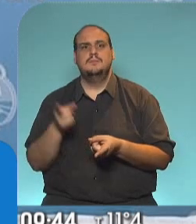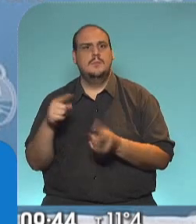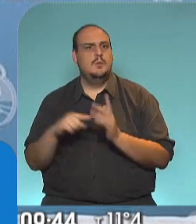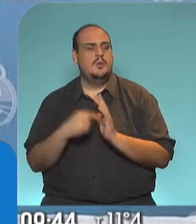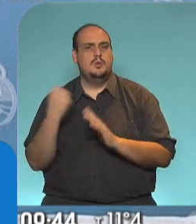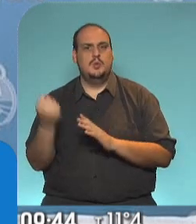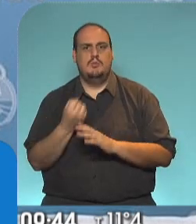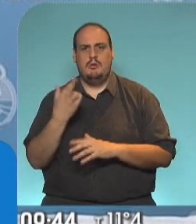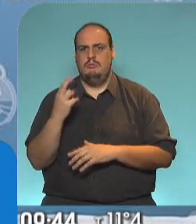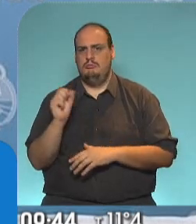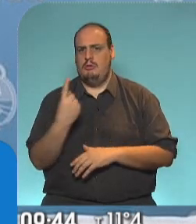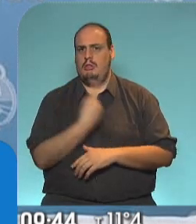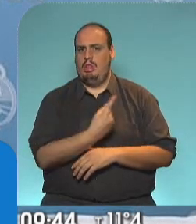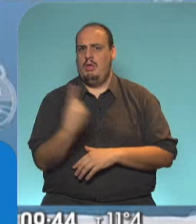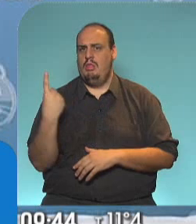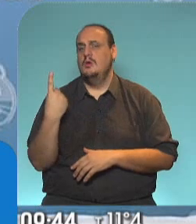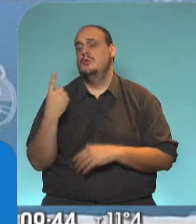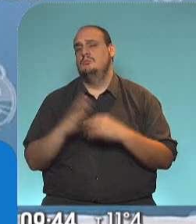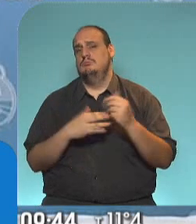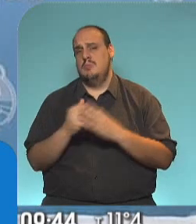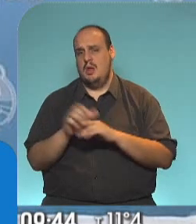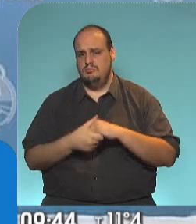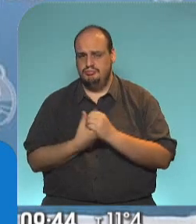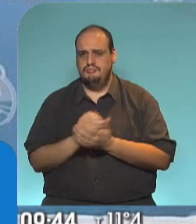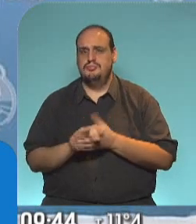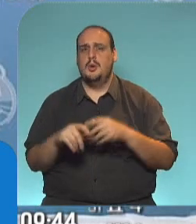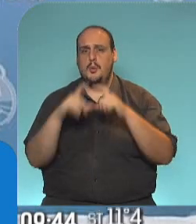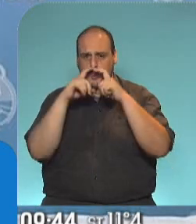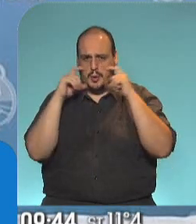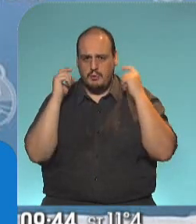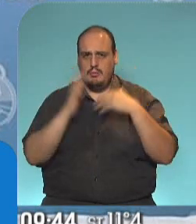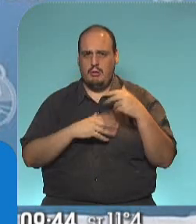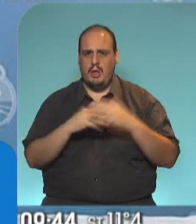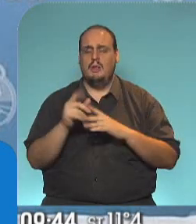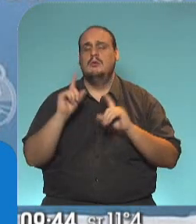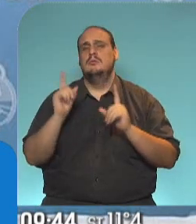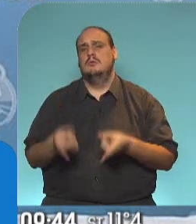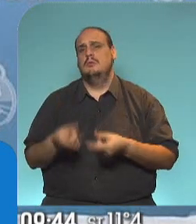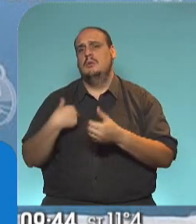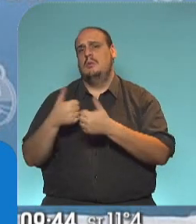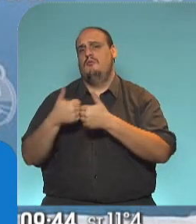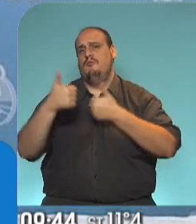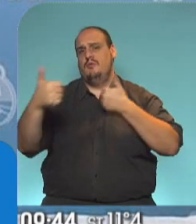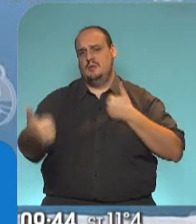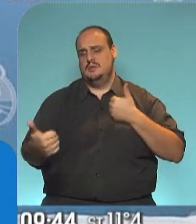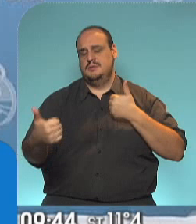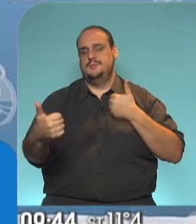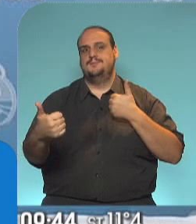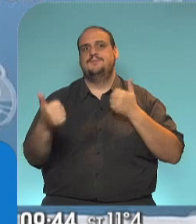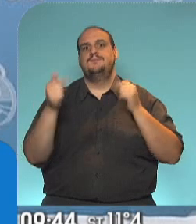de nuestro rol individual que es lavarnos las manos usar el barbijo casero tener en la distancia física y